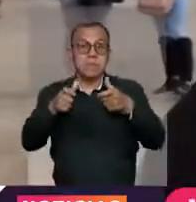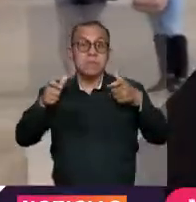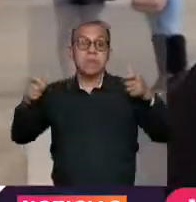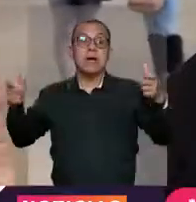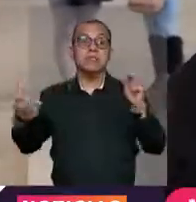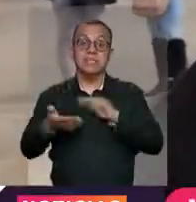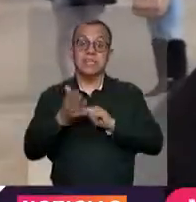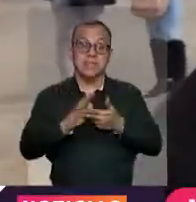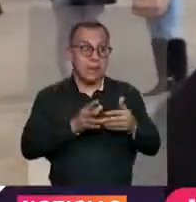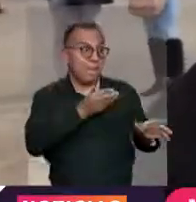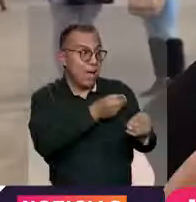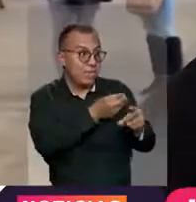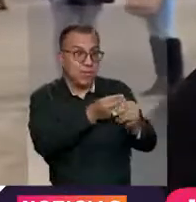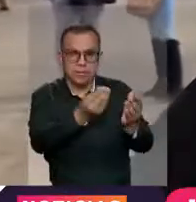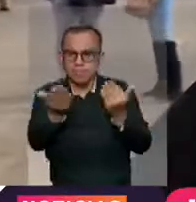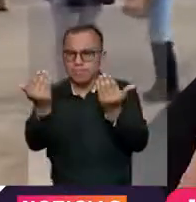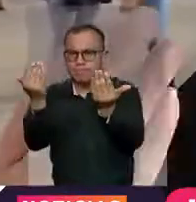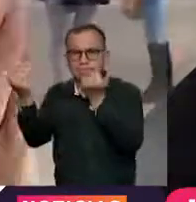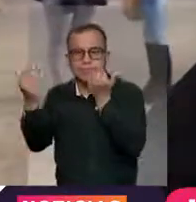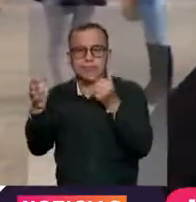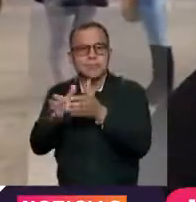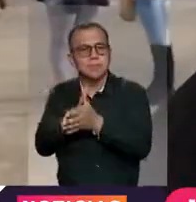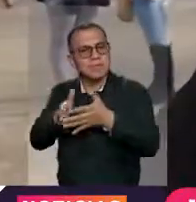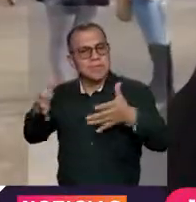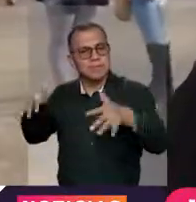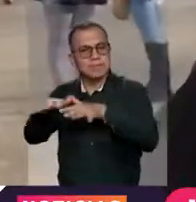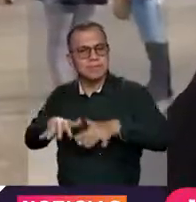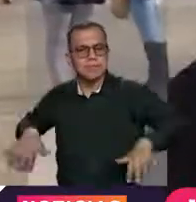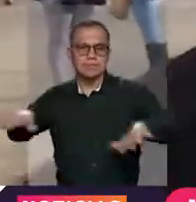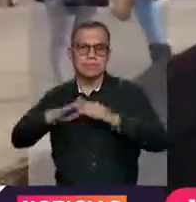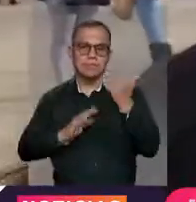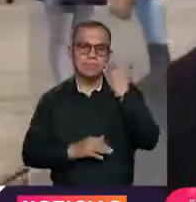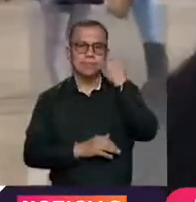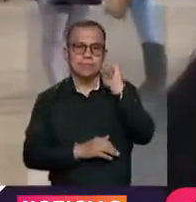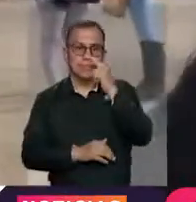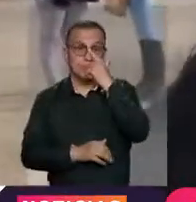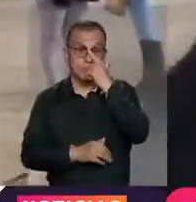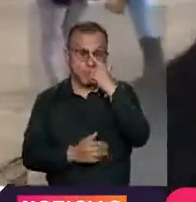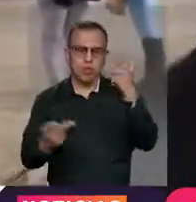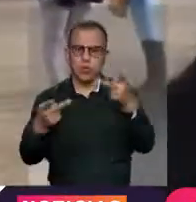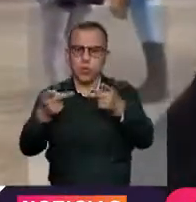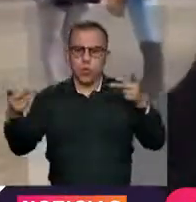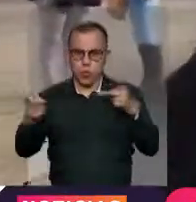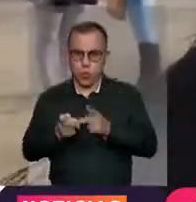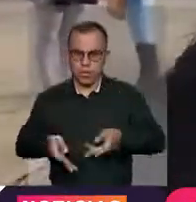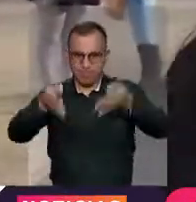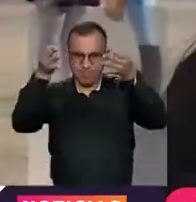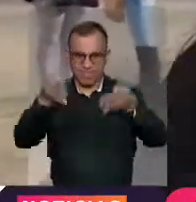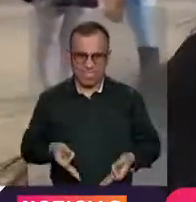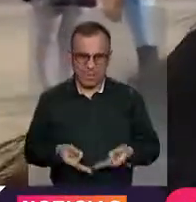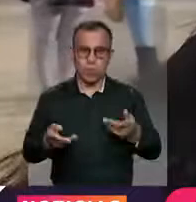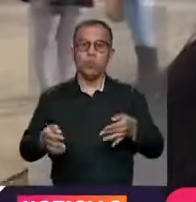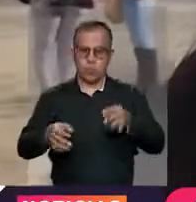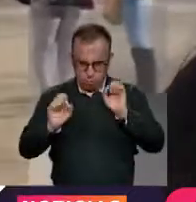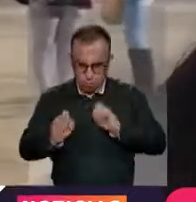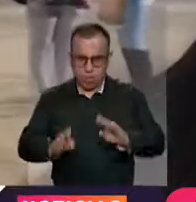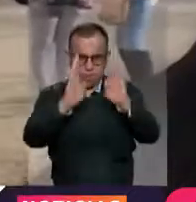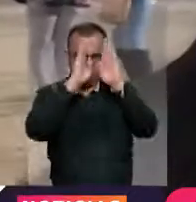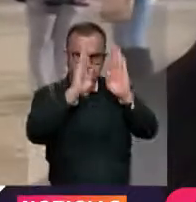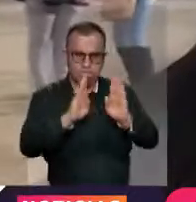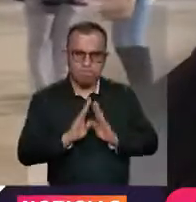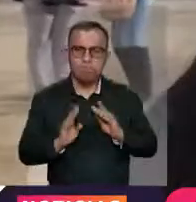multiplicadoras del espacio, y si podemos decirle a las mujeres, mire, hay un sitio donde a usted la pueden atender, donde usted